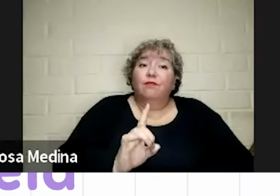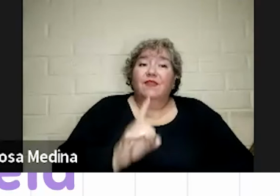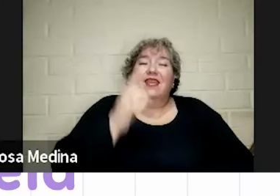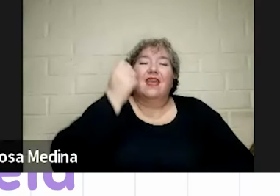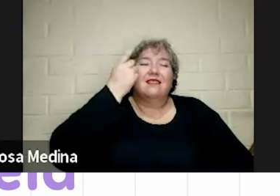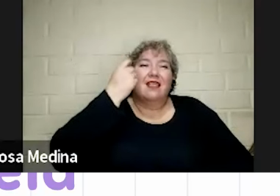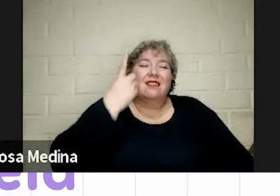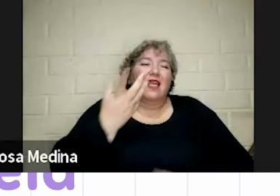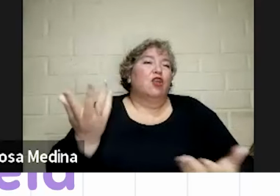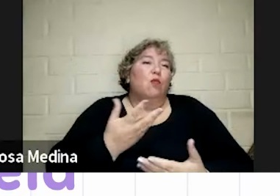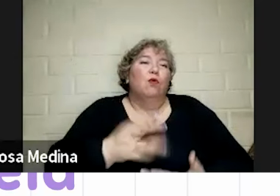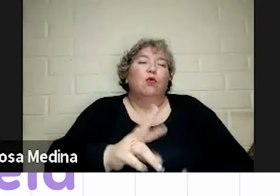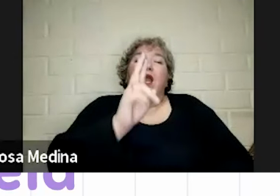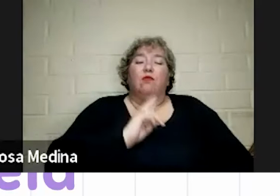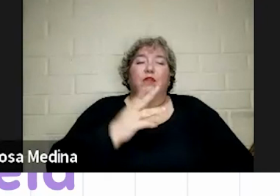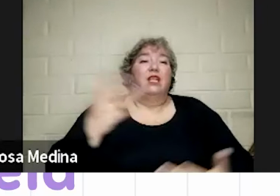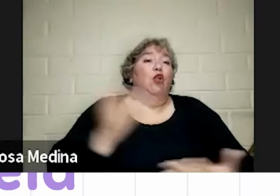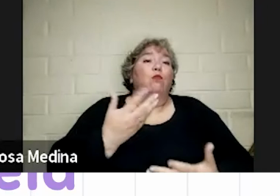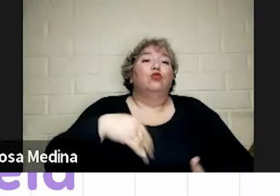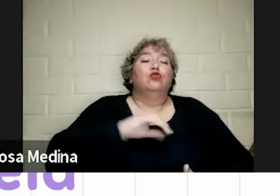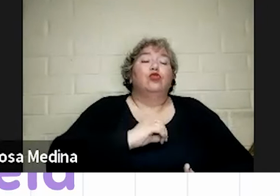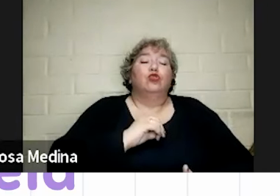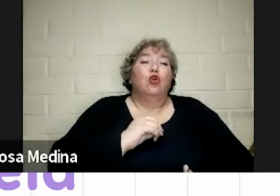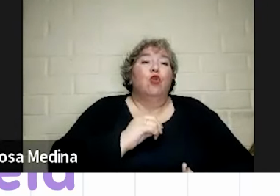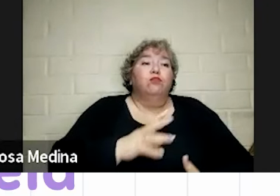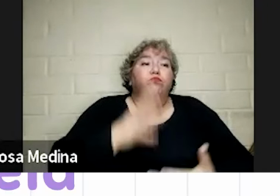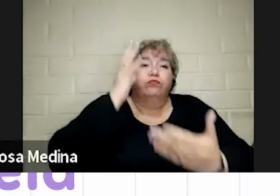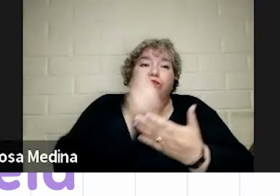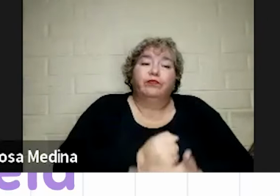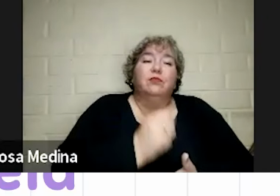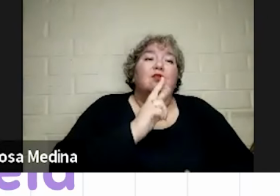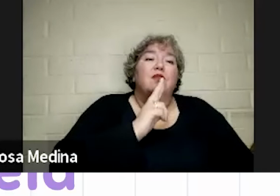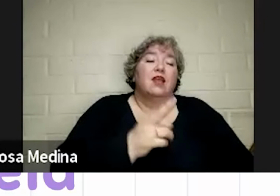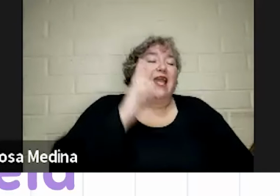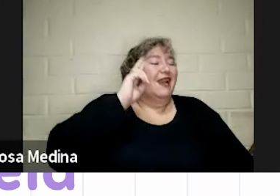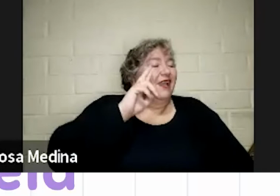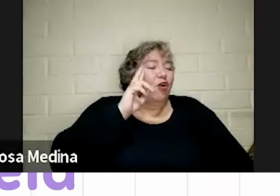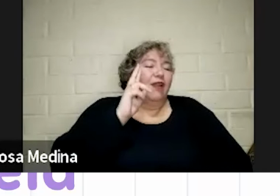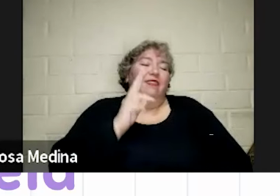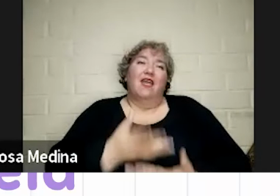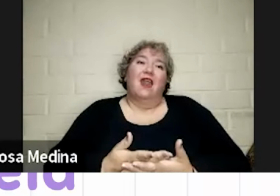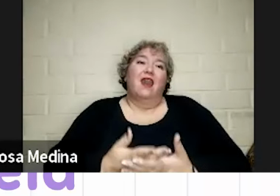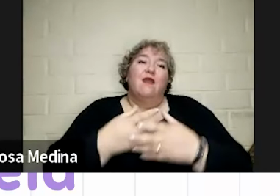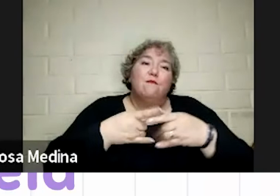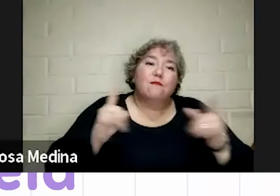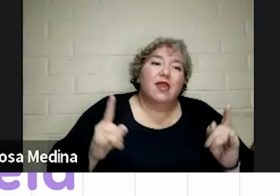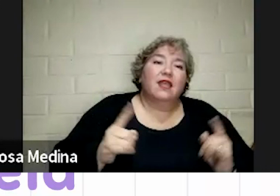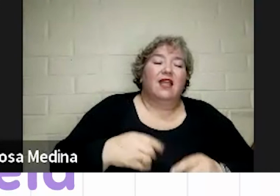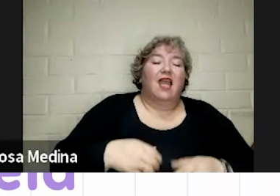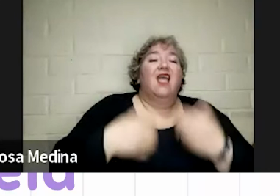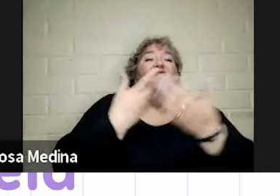¿Cómo podemos llegar a una respuesta? ¿Qué podemos hacer? Recordar las metas y los criterios de éxito, dar retroalimentaciones